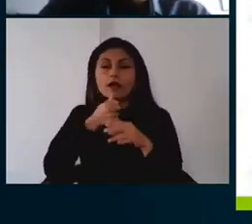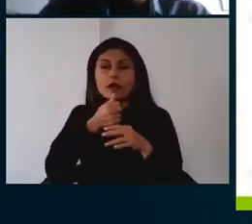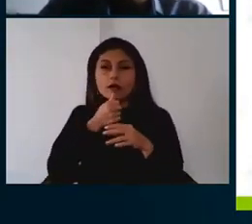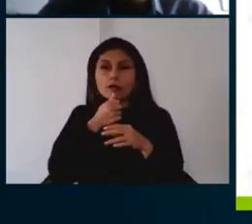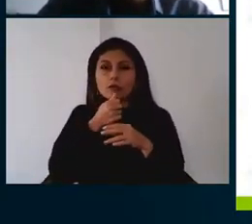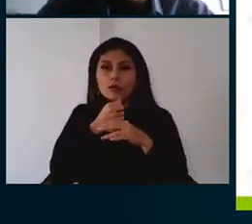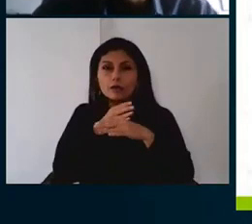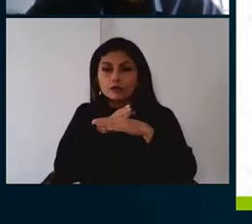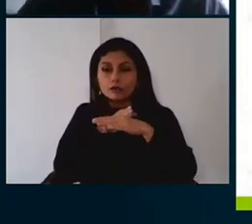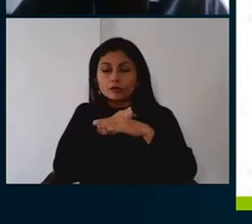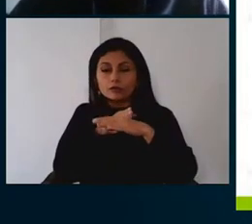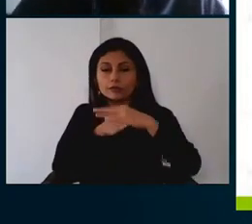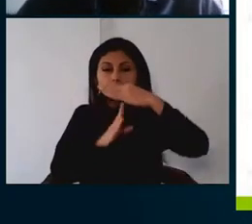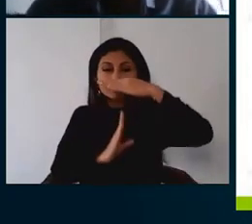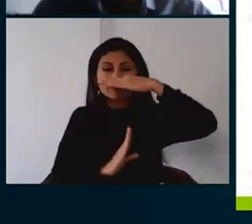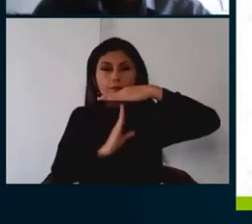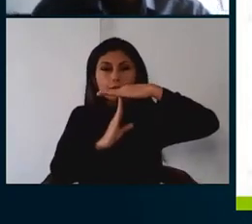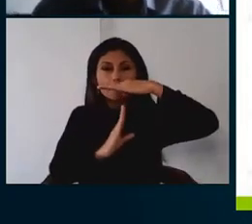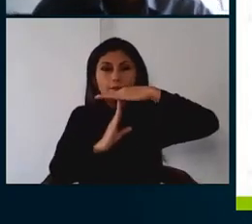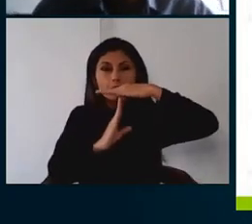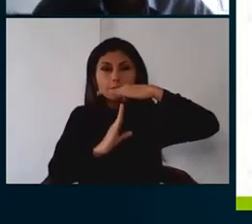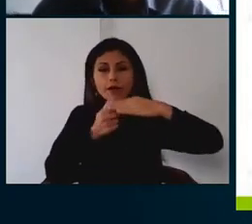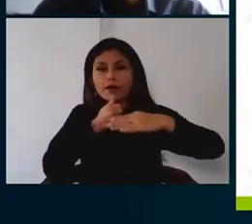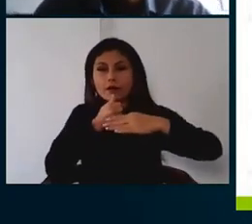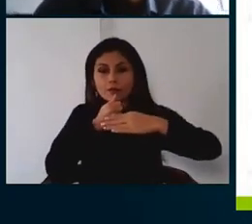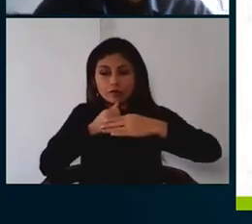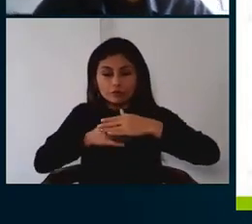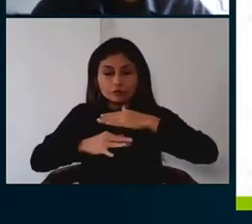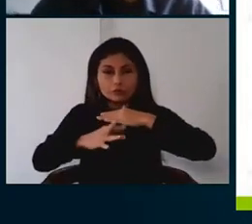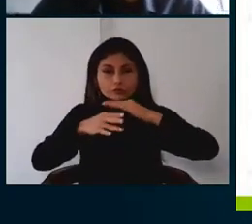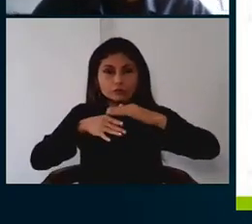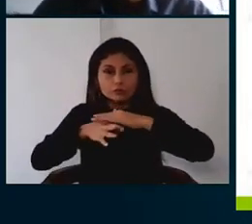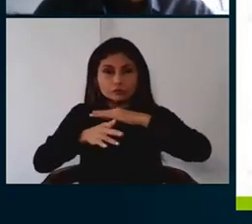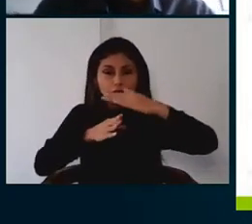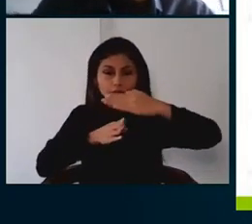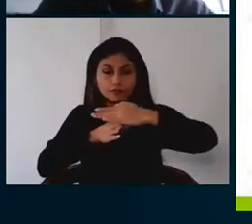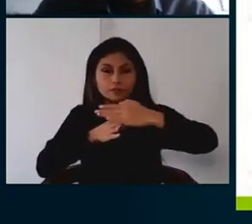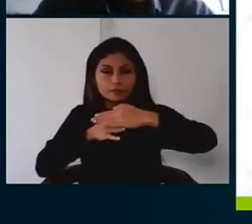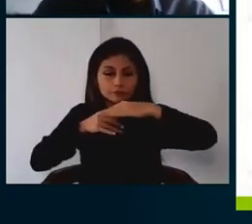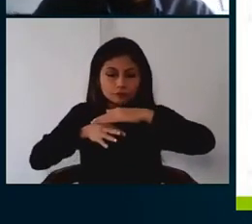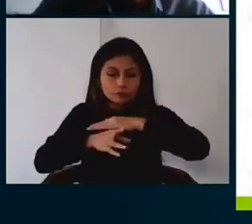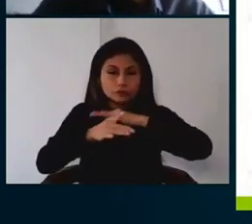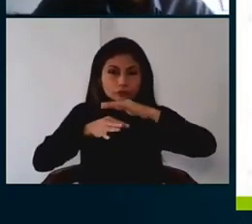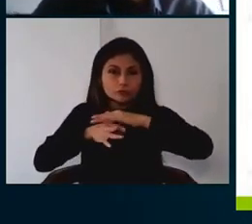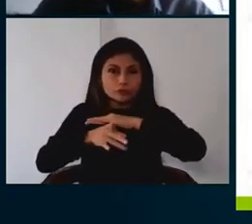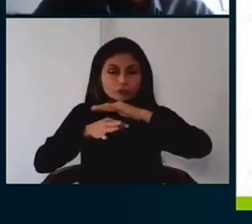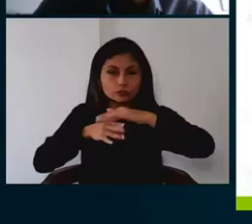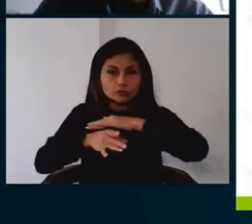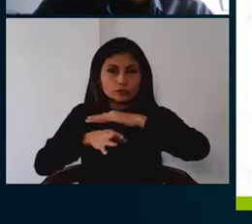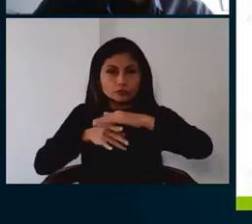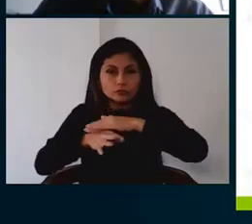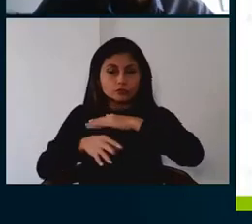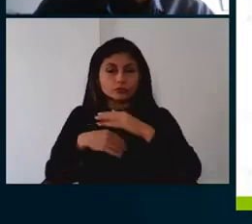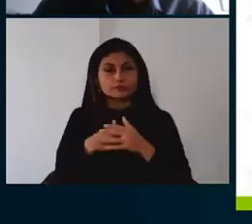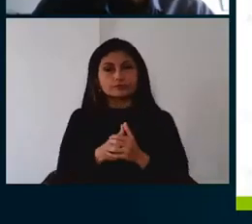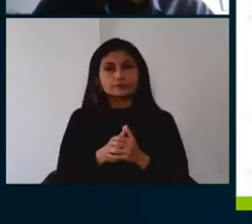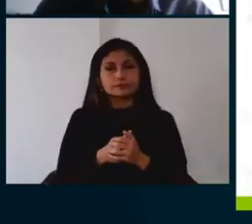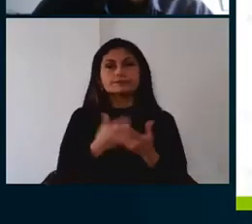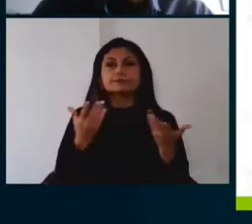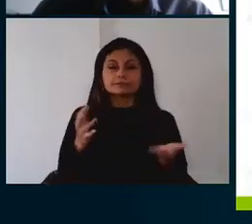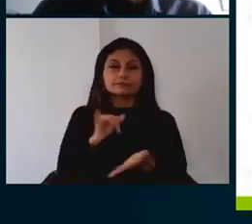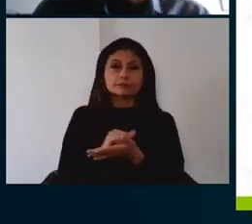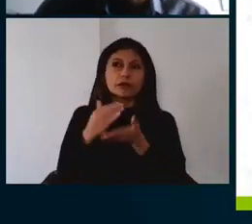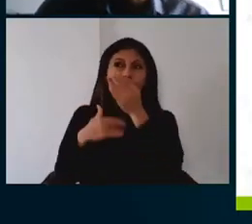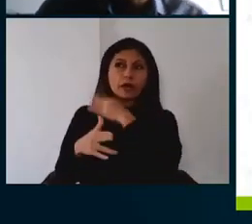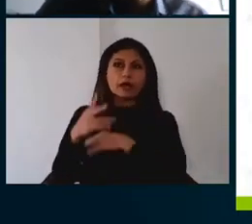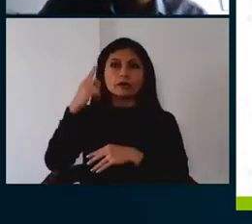la planta. Esa es la única razón. Se puede interpretar tal vez como algo que no se tuvo